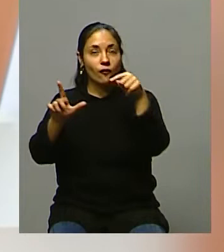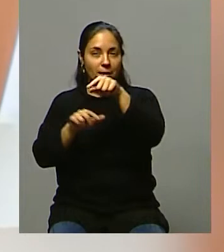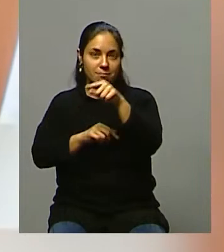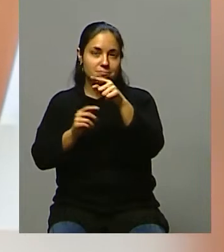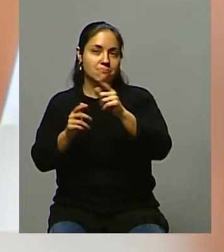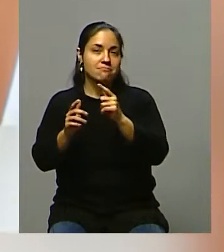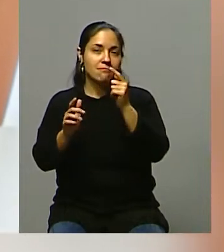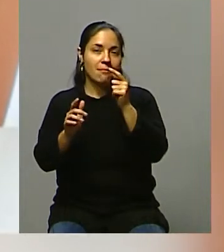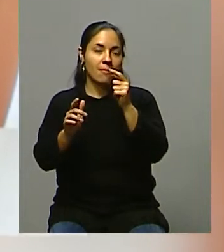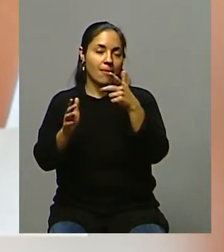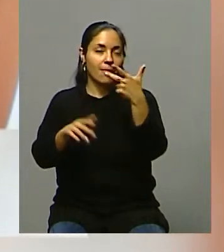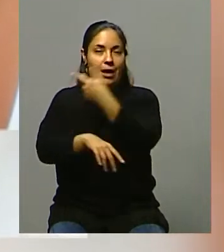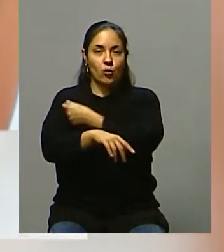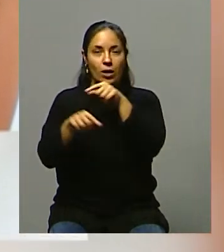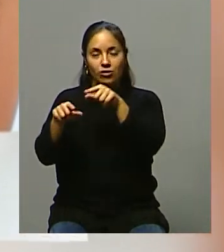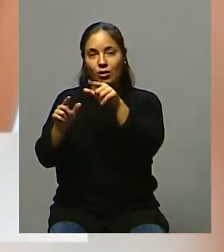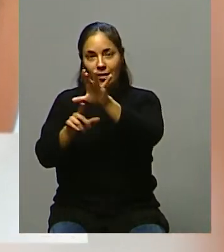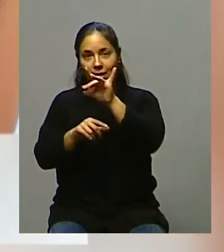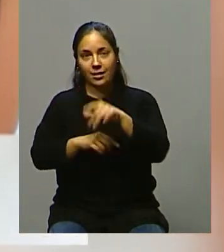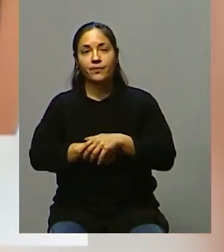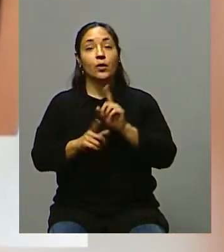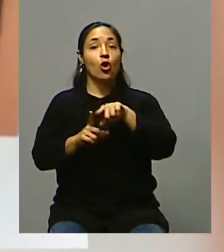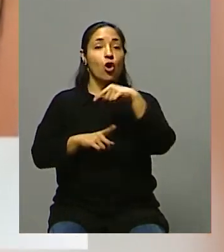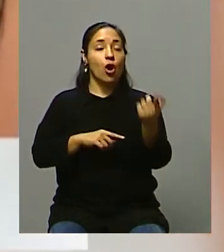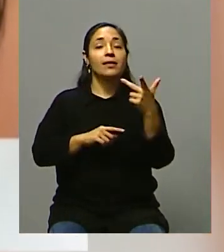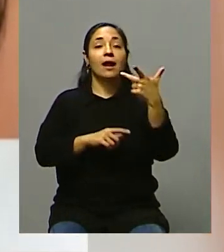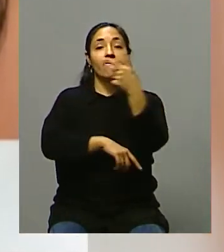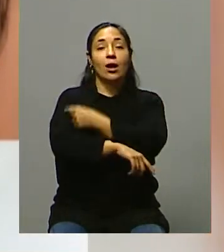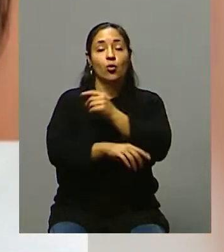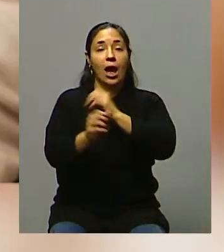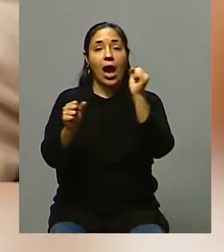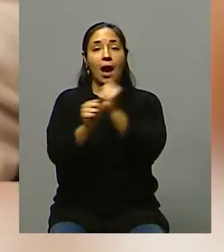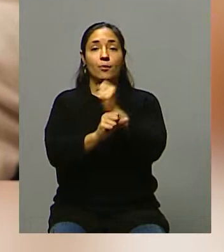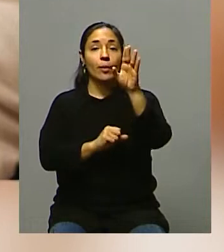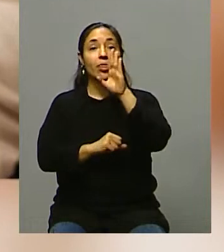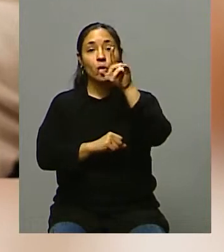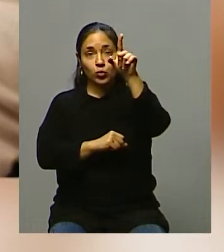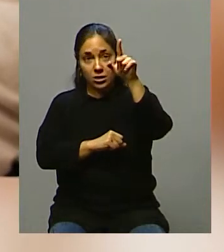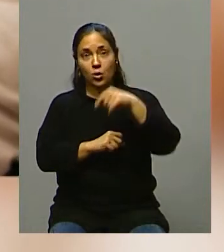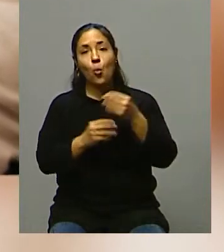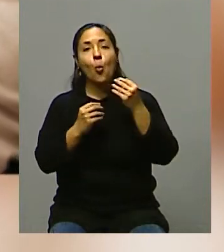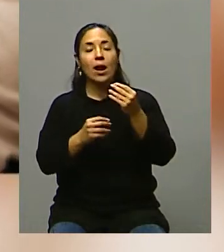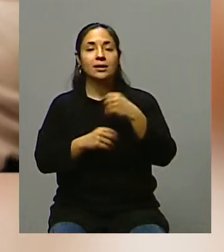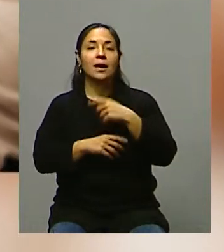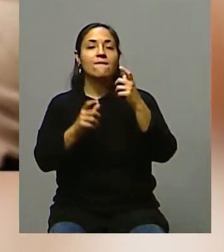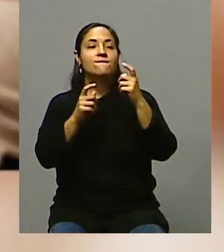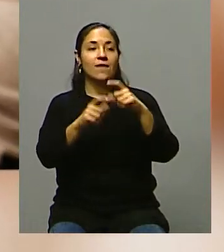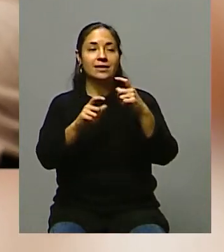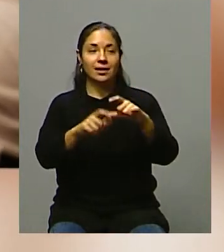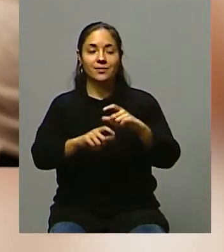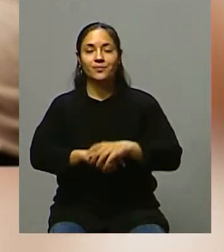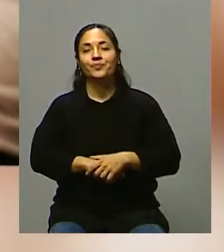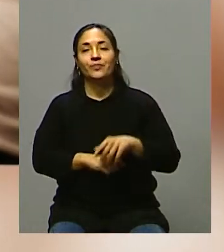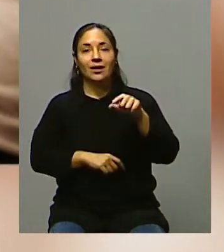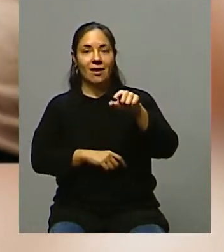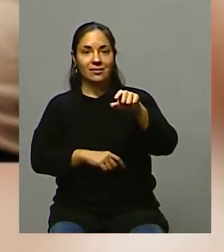tenemos como nuevo es que se agrega una vacuna que está autorizada en Estados Unidos y que es Pfizer a partir de los 5 años, ¿sí? Sí. Con